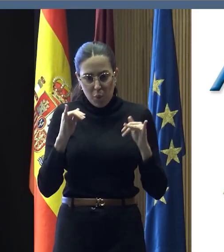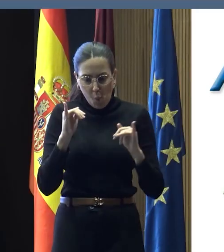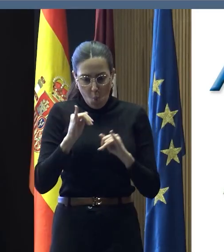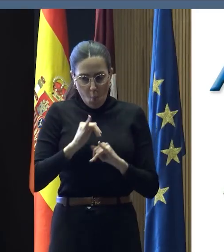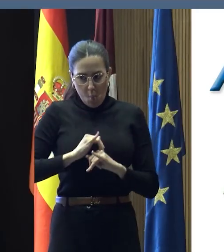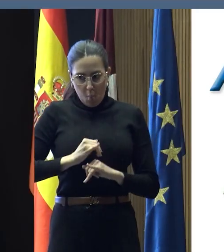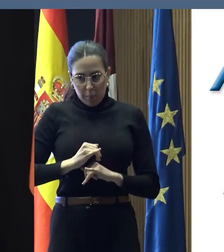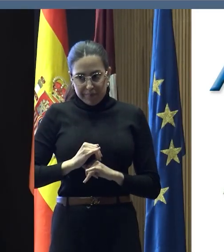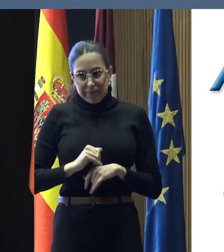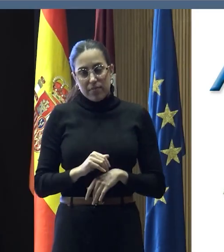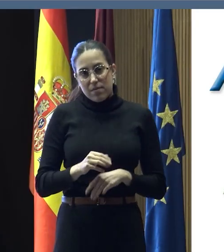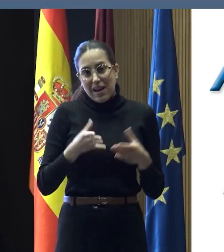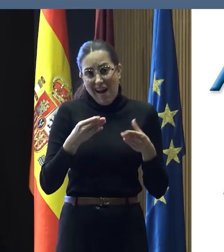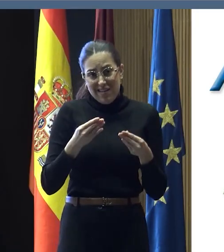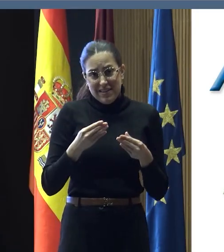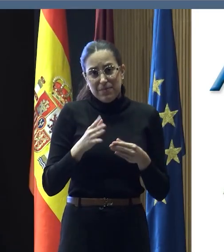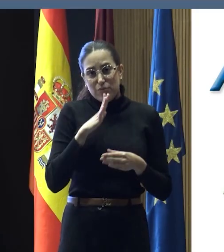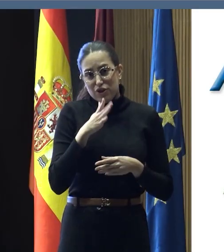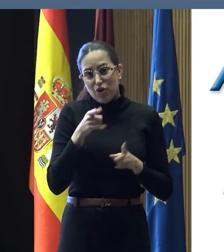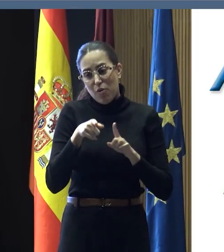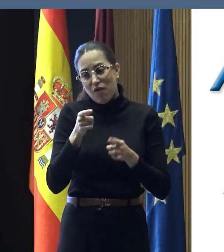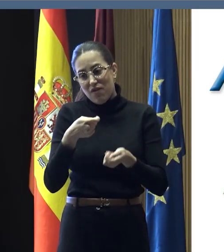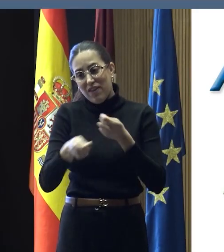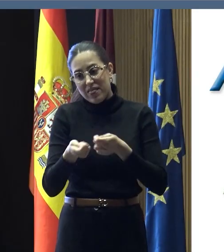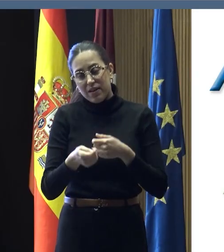entonces pues se vende.